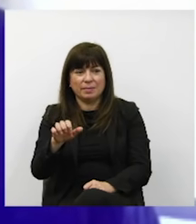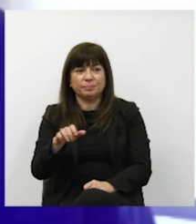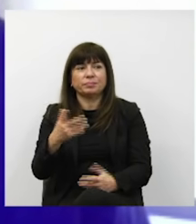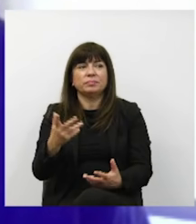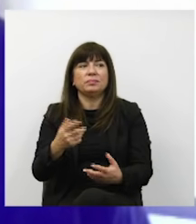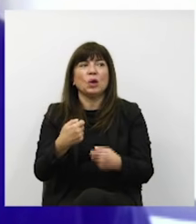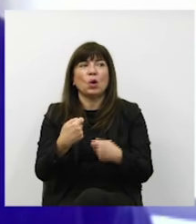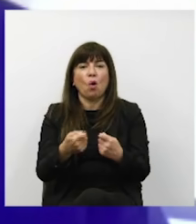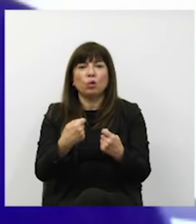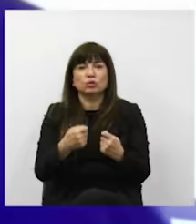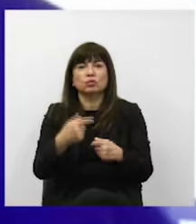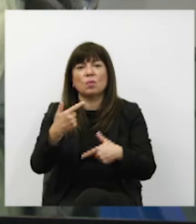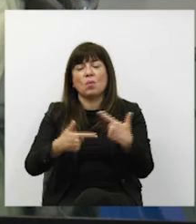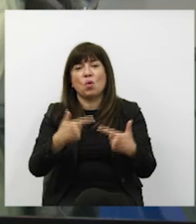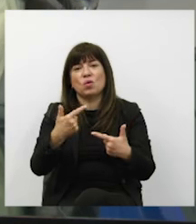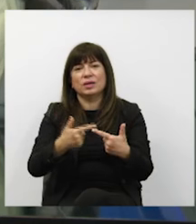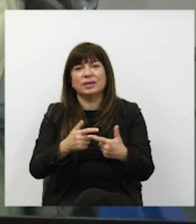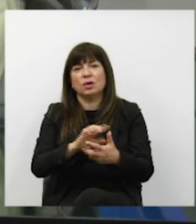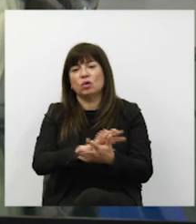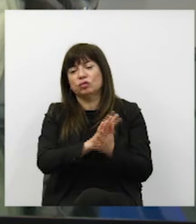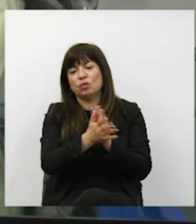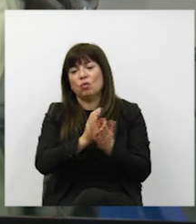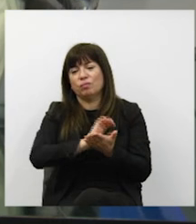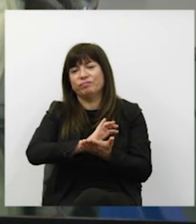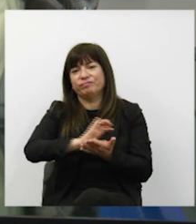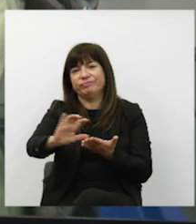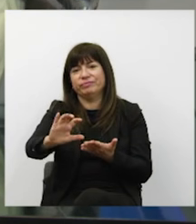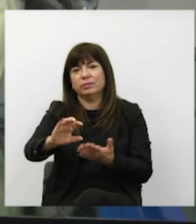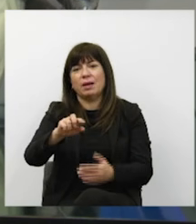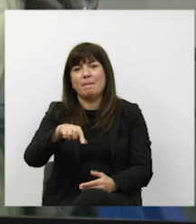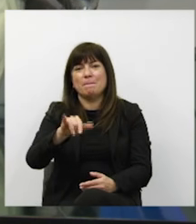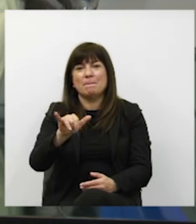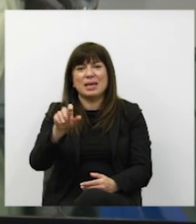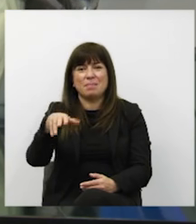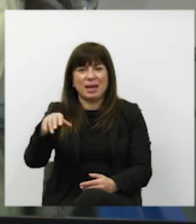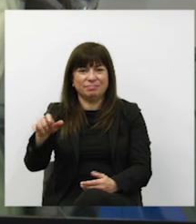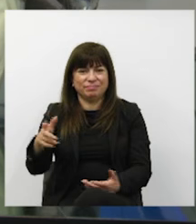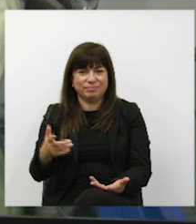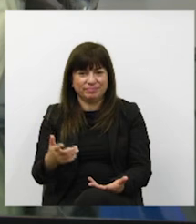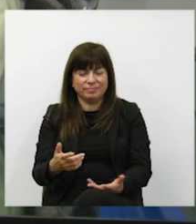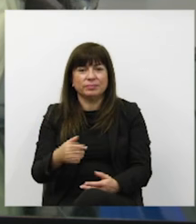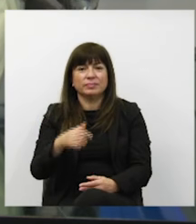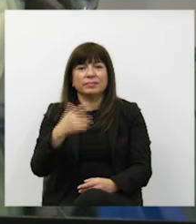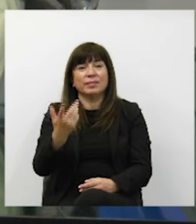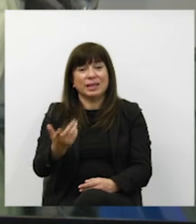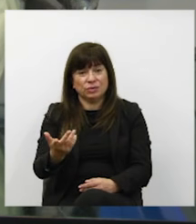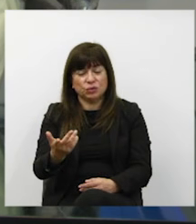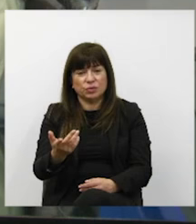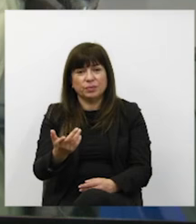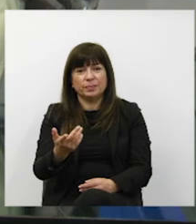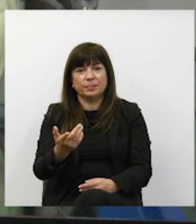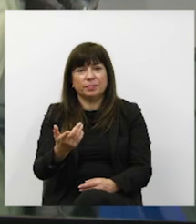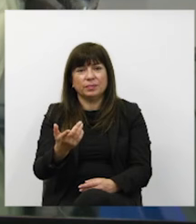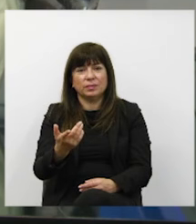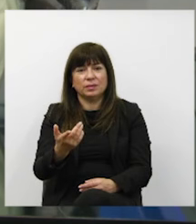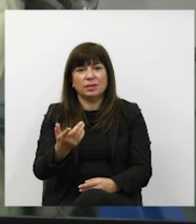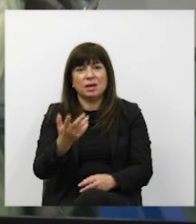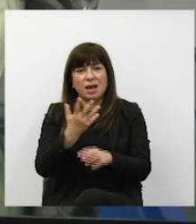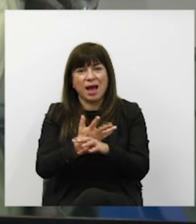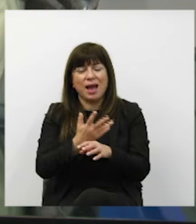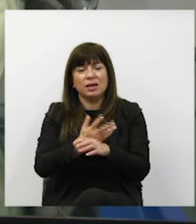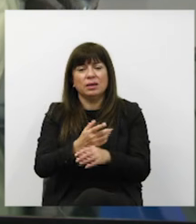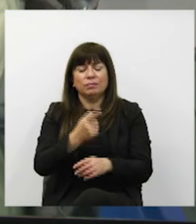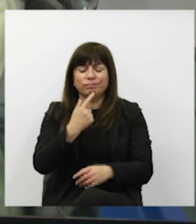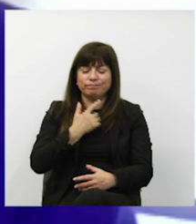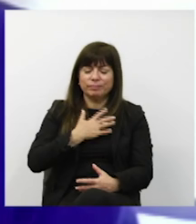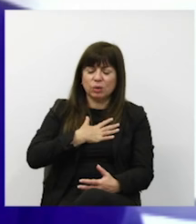las pymes, nadie va a querer dejar de ser pyme. Entonces te hace una especie de trampa en solitario. Y eso hay que preguntarse